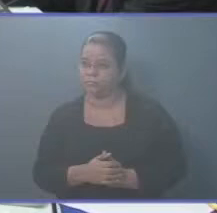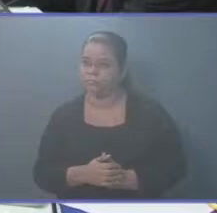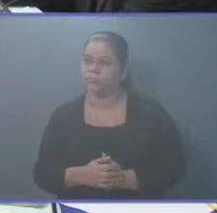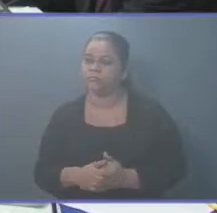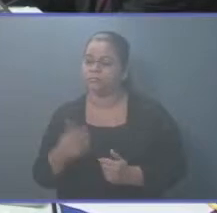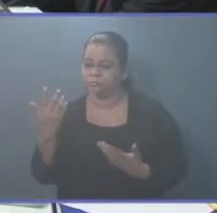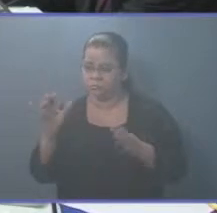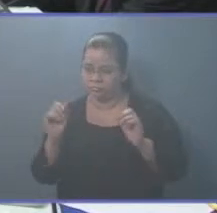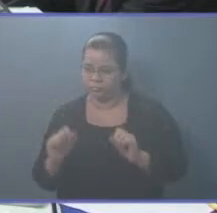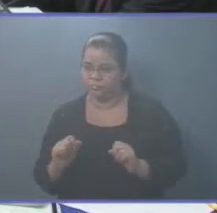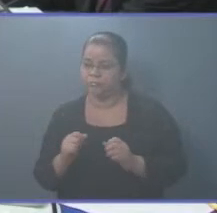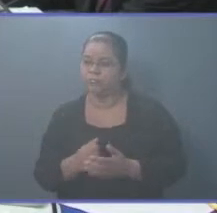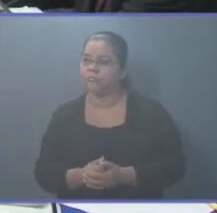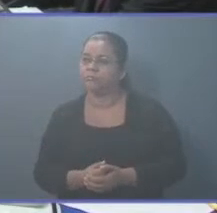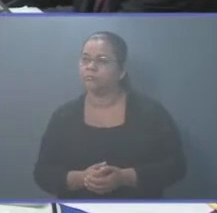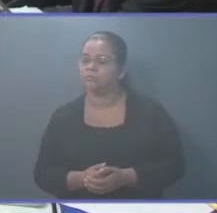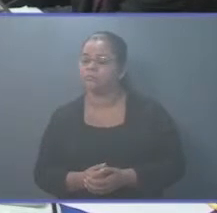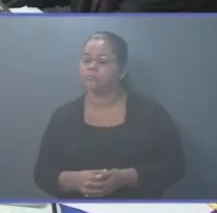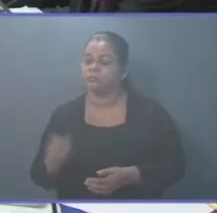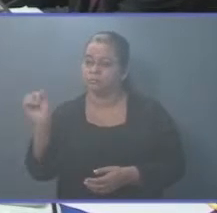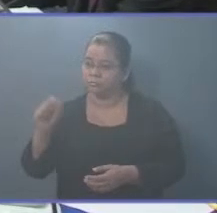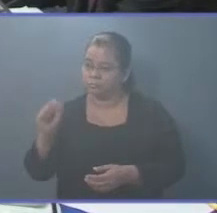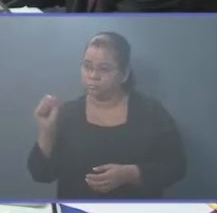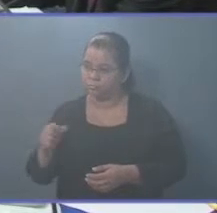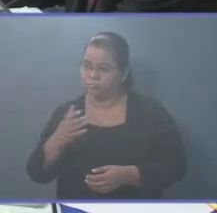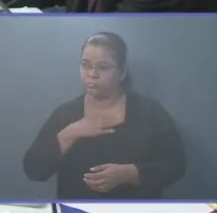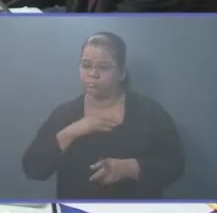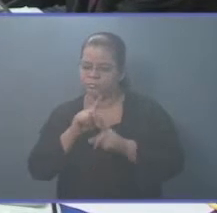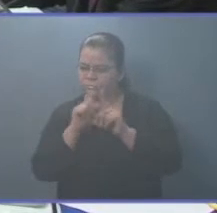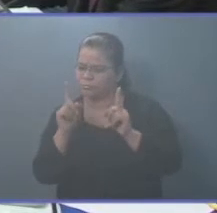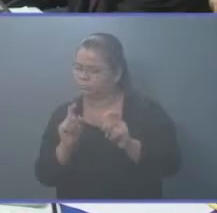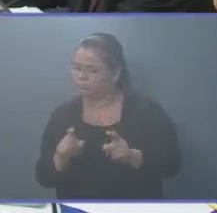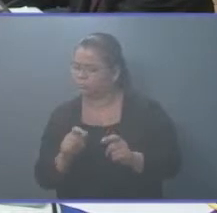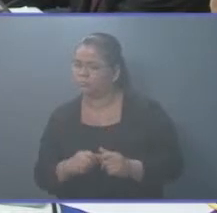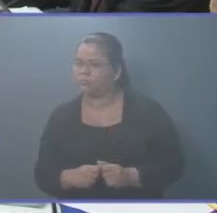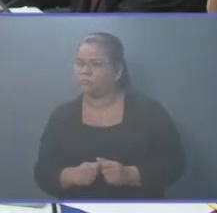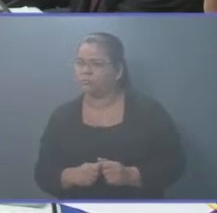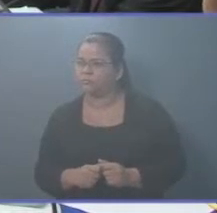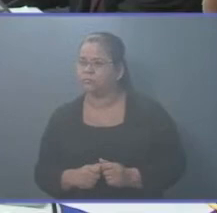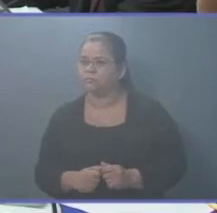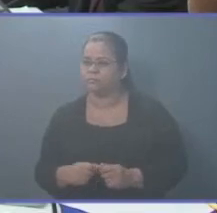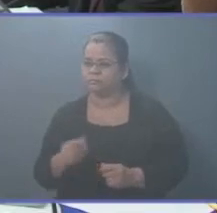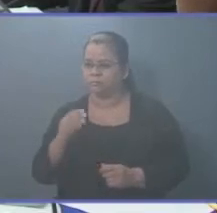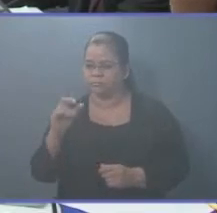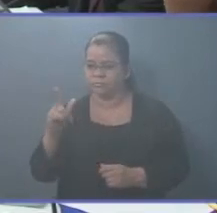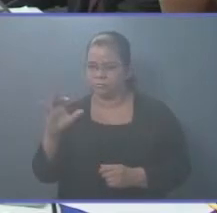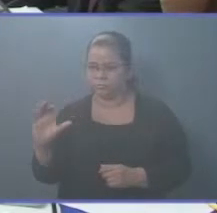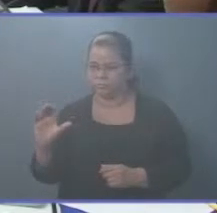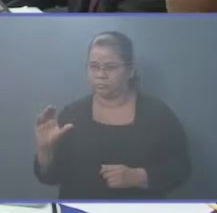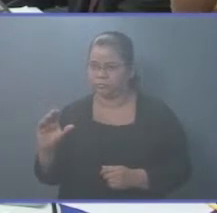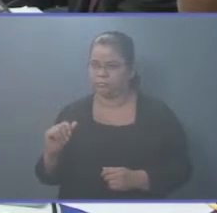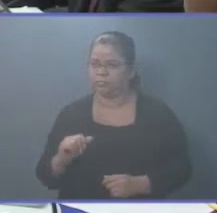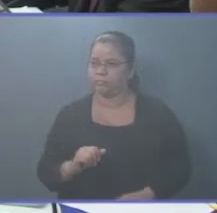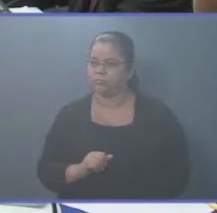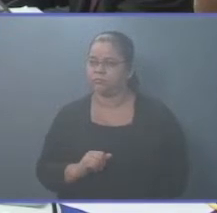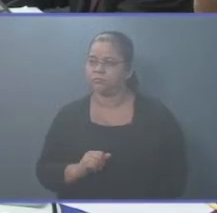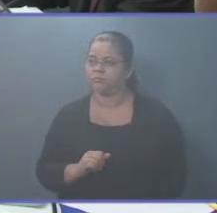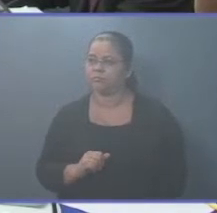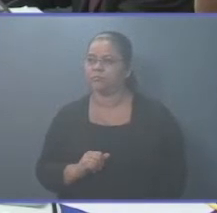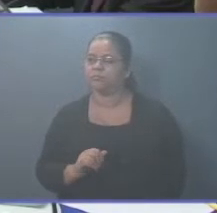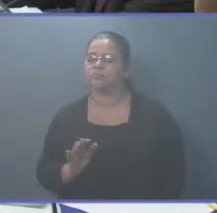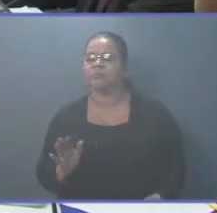General. Yo consulto a la licenciada,